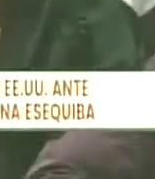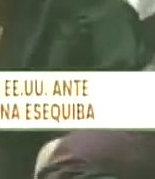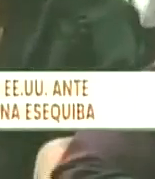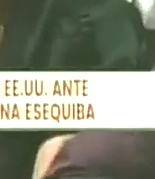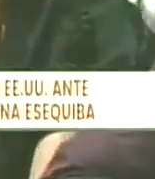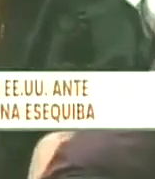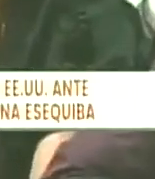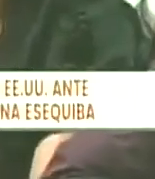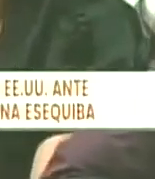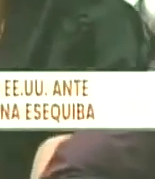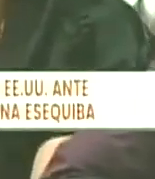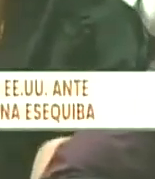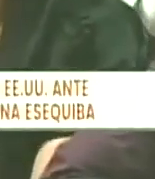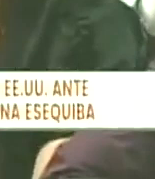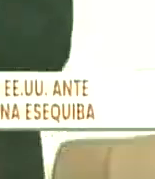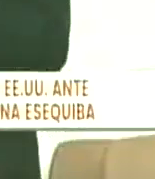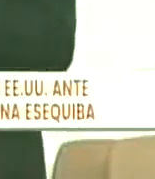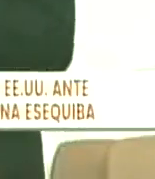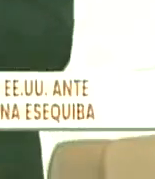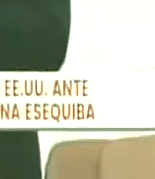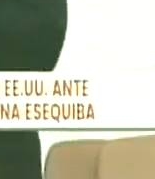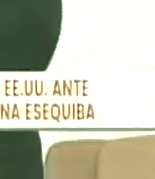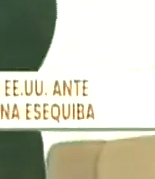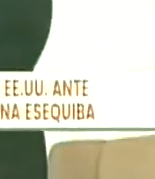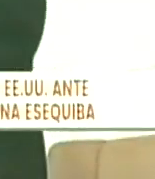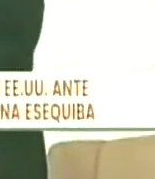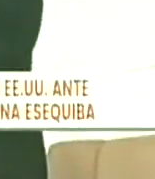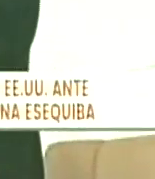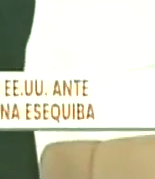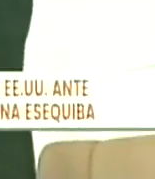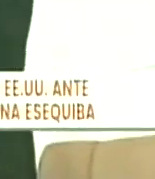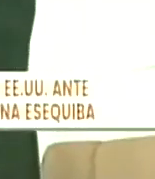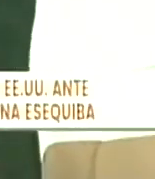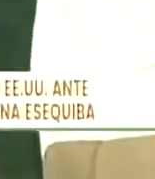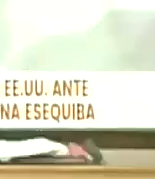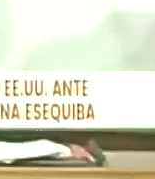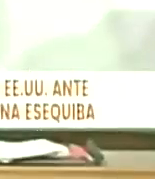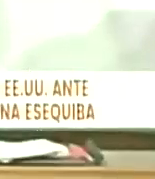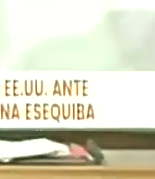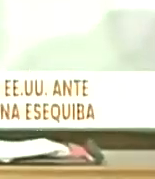en discusión el tema